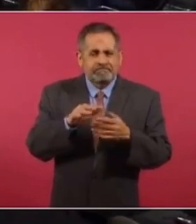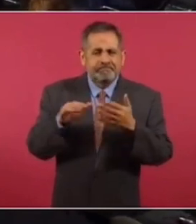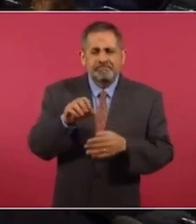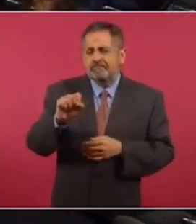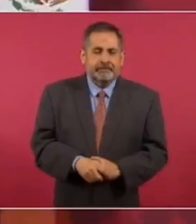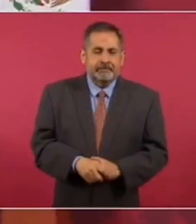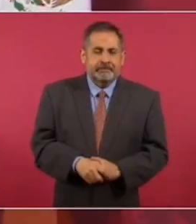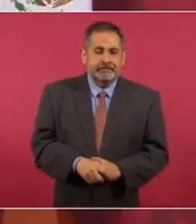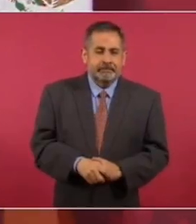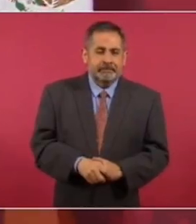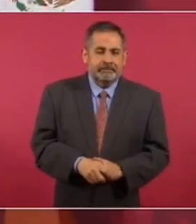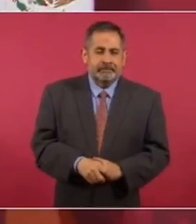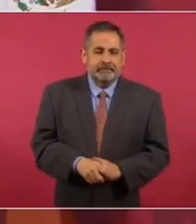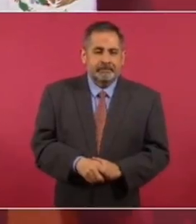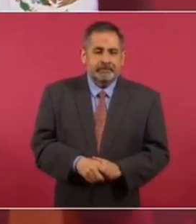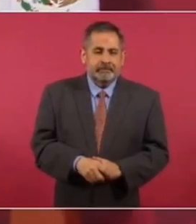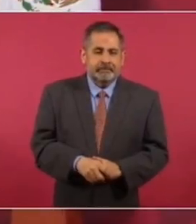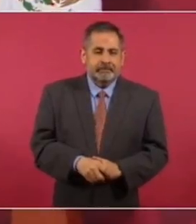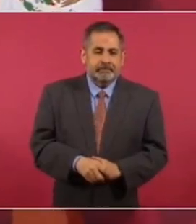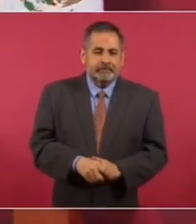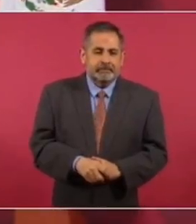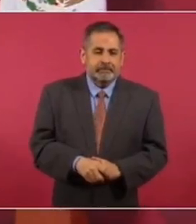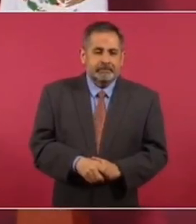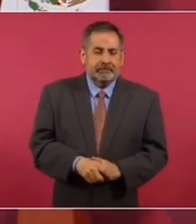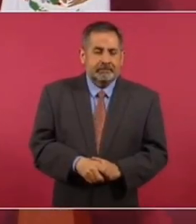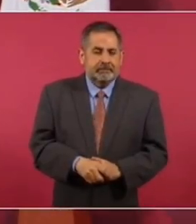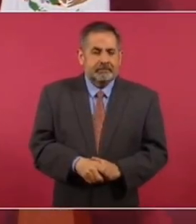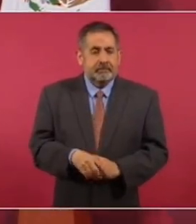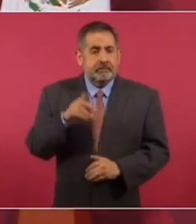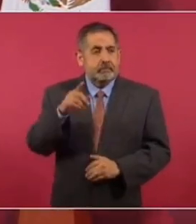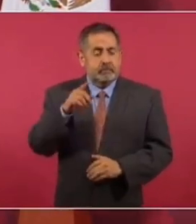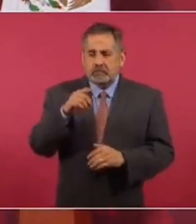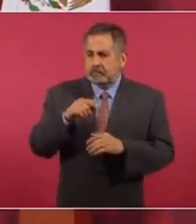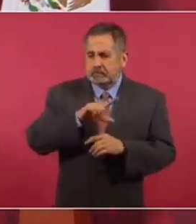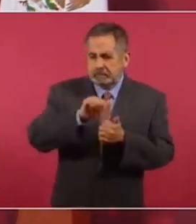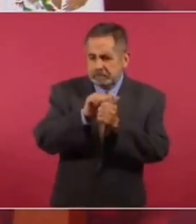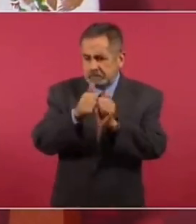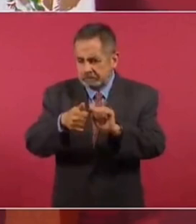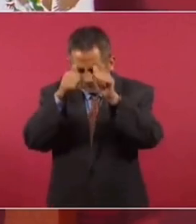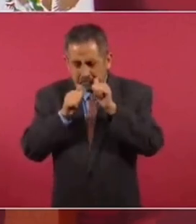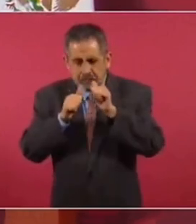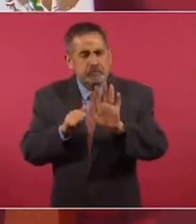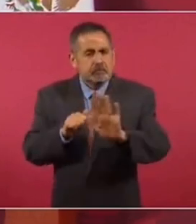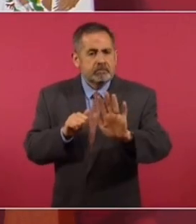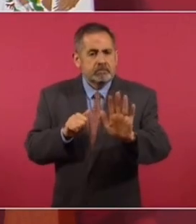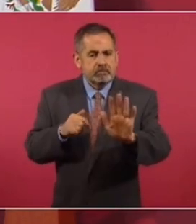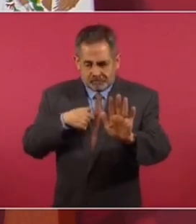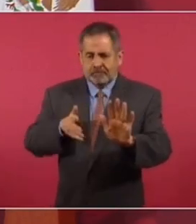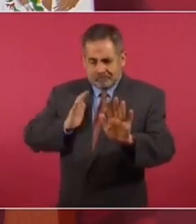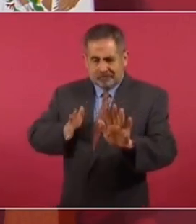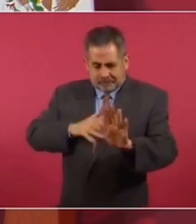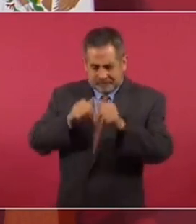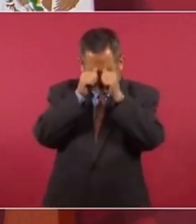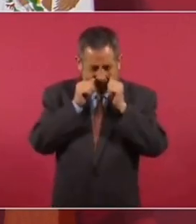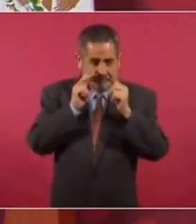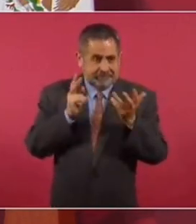de Saramago. Es preciosa. Creo que no nos quedamos ciegos. Creo que estamos